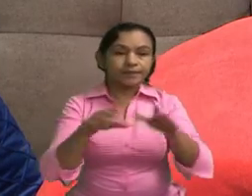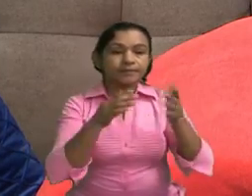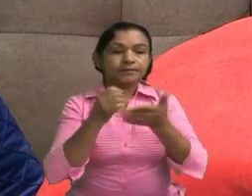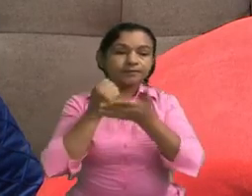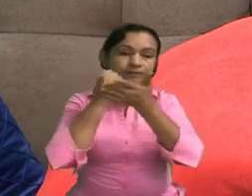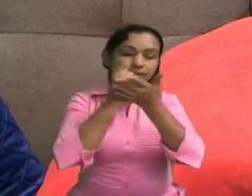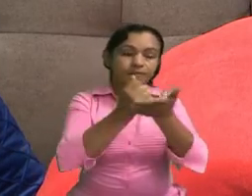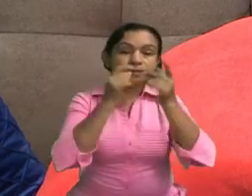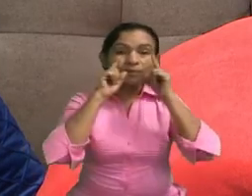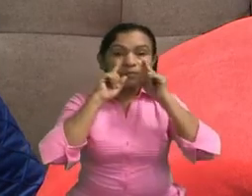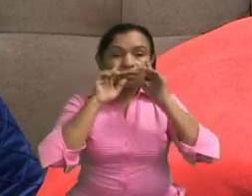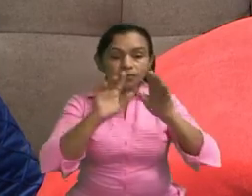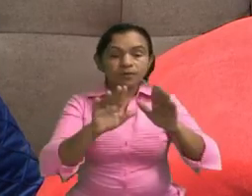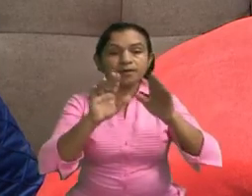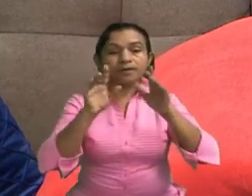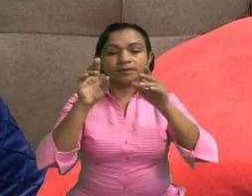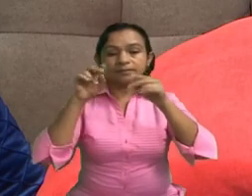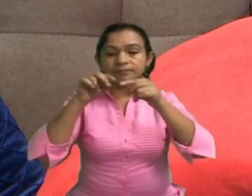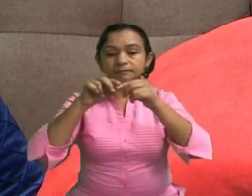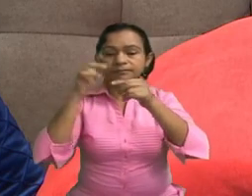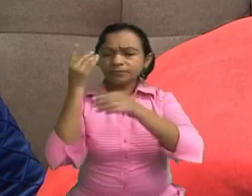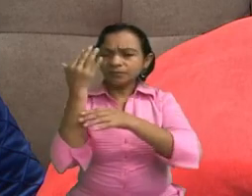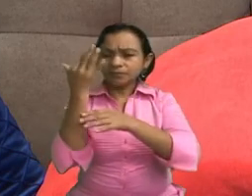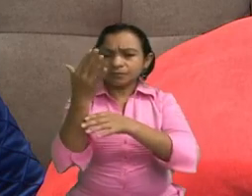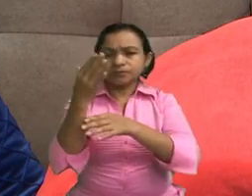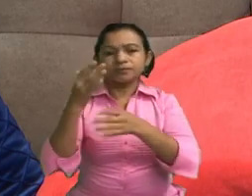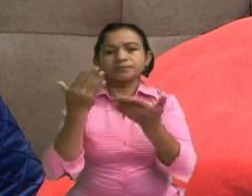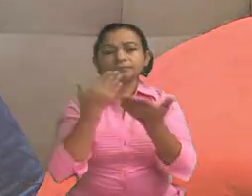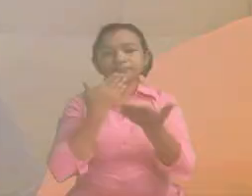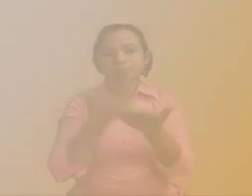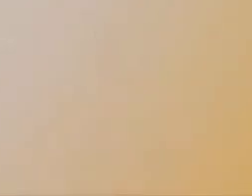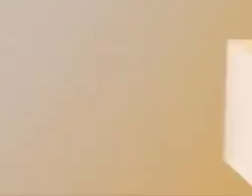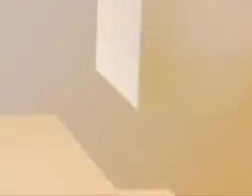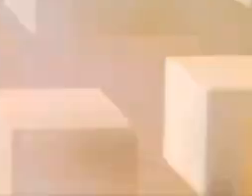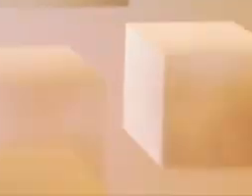de la conservación de la Reserva Natural de Bosaguas. Ya volvemos.